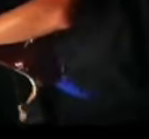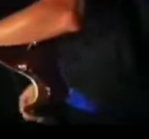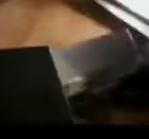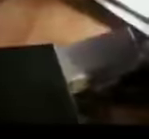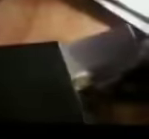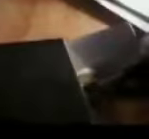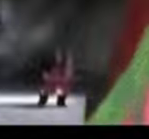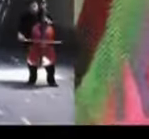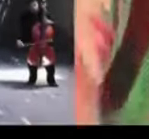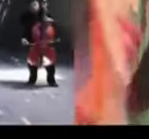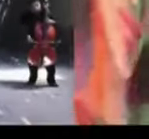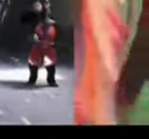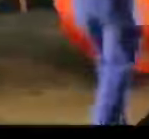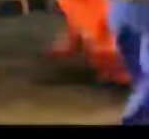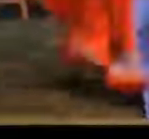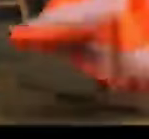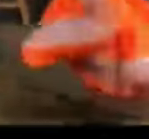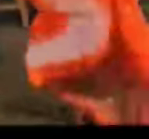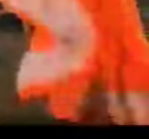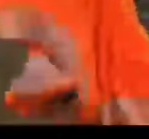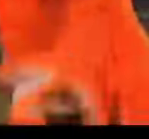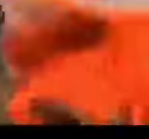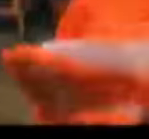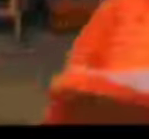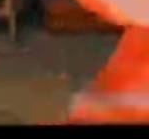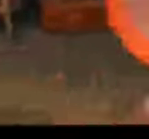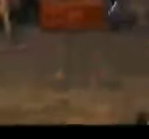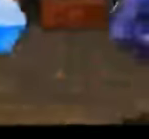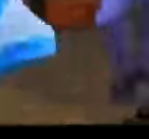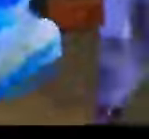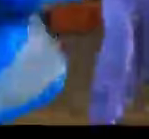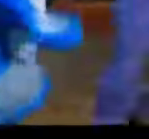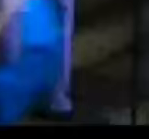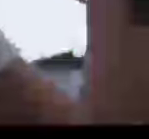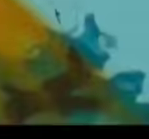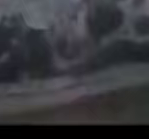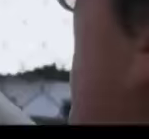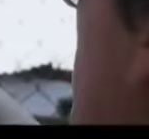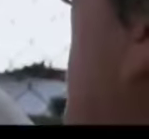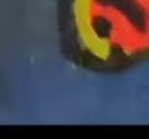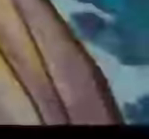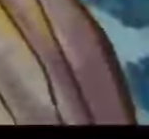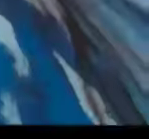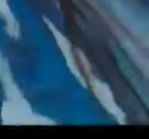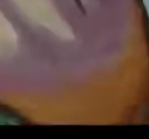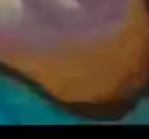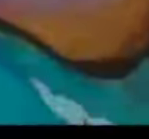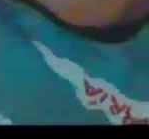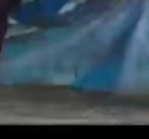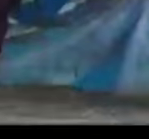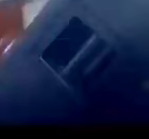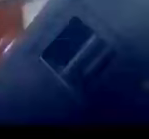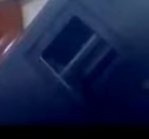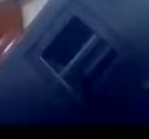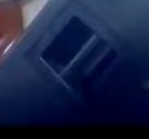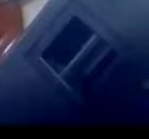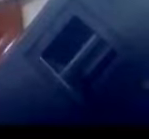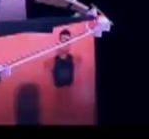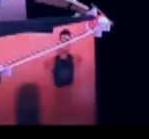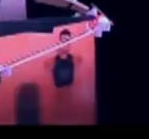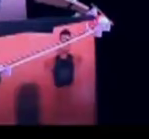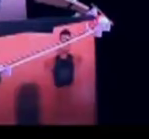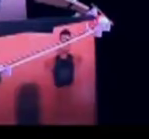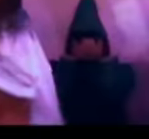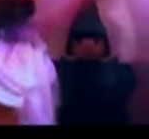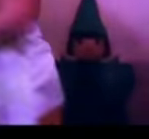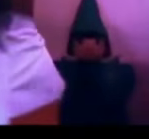no, no soy yo. Era la cosa del mundo, la revés harás estar. Todas las semanas, descubre el arte